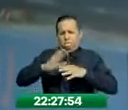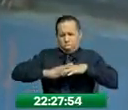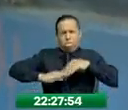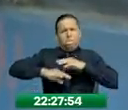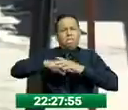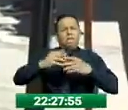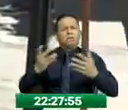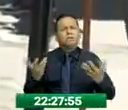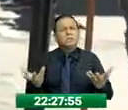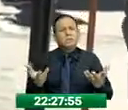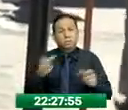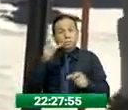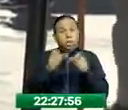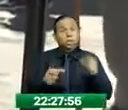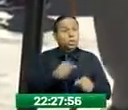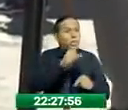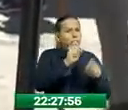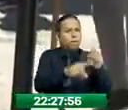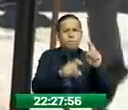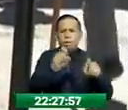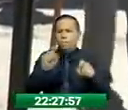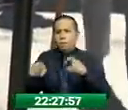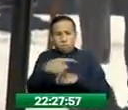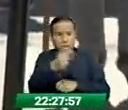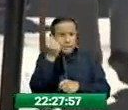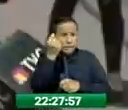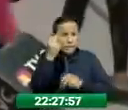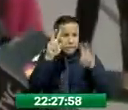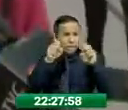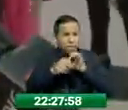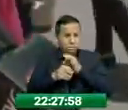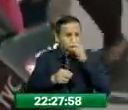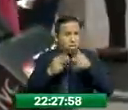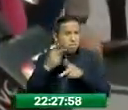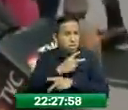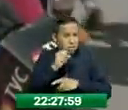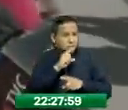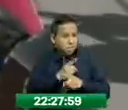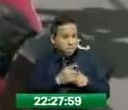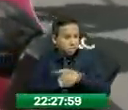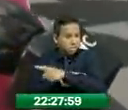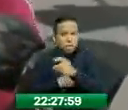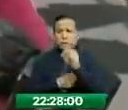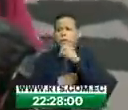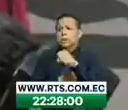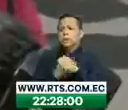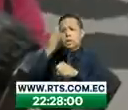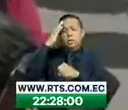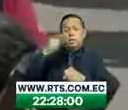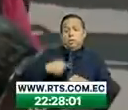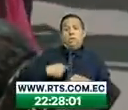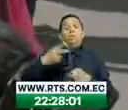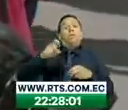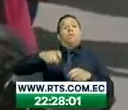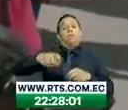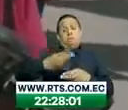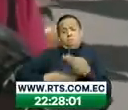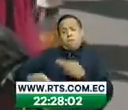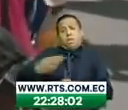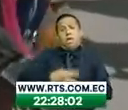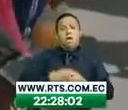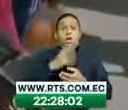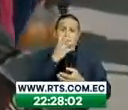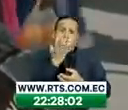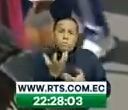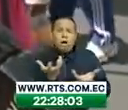están conscientes de la pandemia y las implicaciones de la enfermedad que sea vender una libreta de tomate una libreta de paita y la